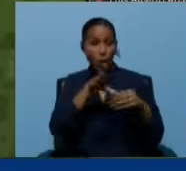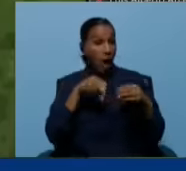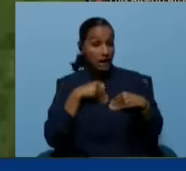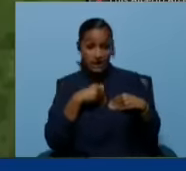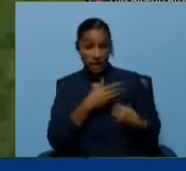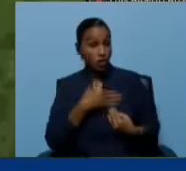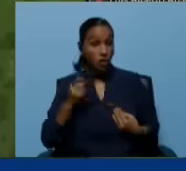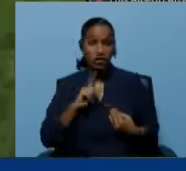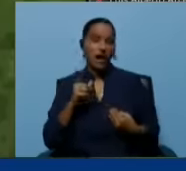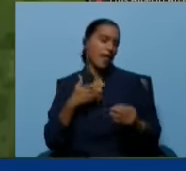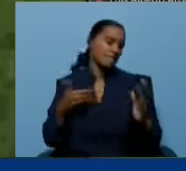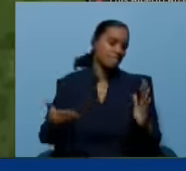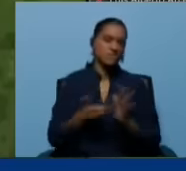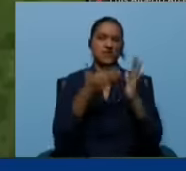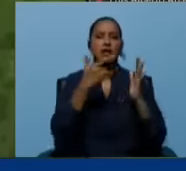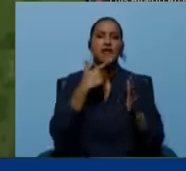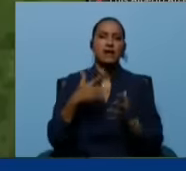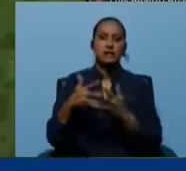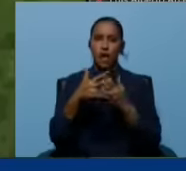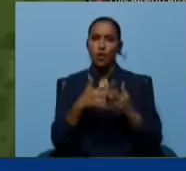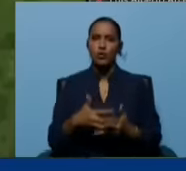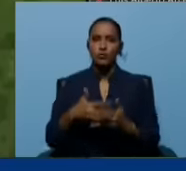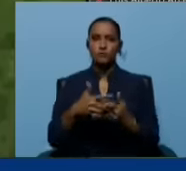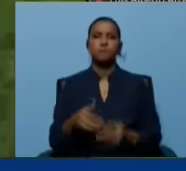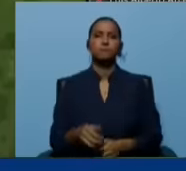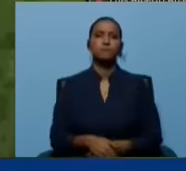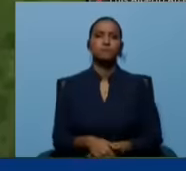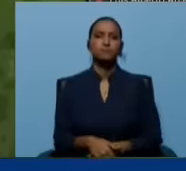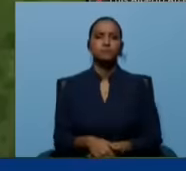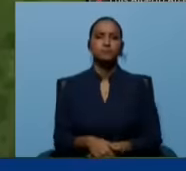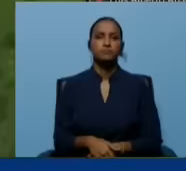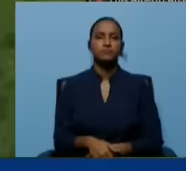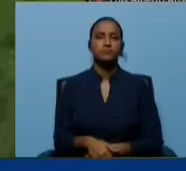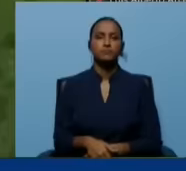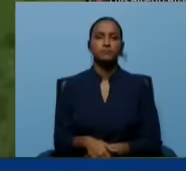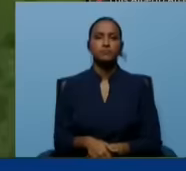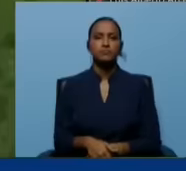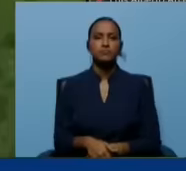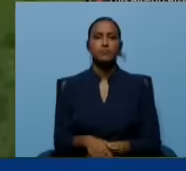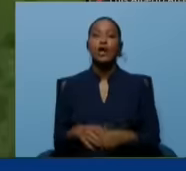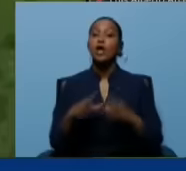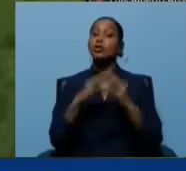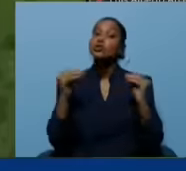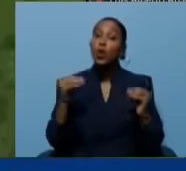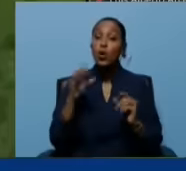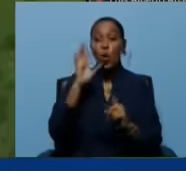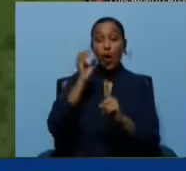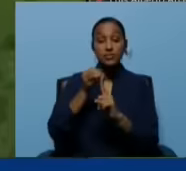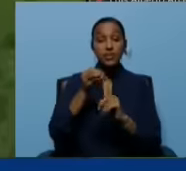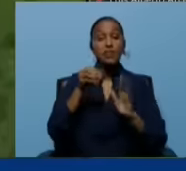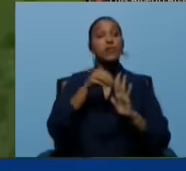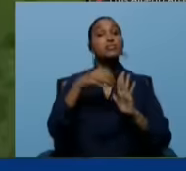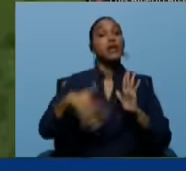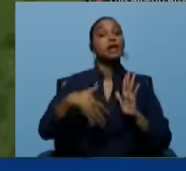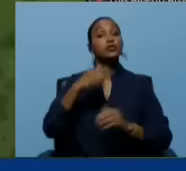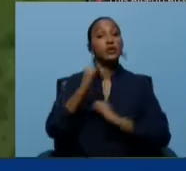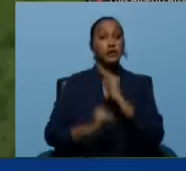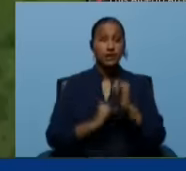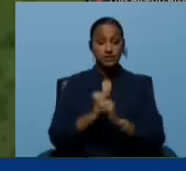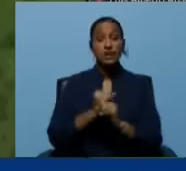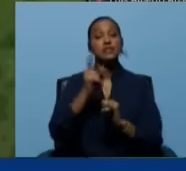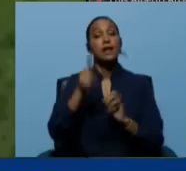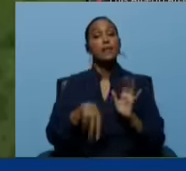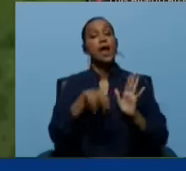actuar con honestidad y justicia, en apego a los principios del derecho internacional y a las normas más